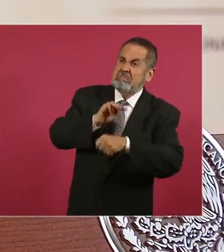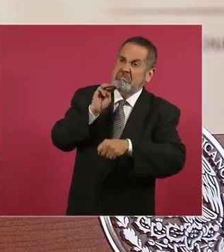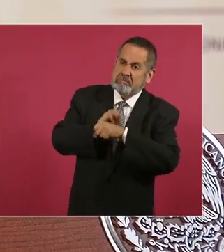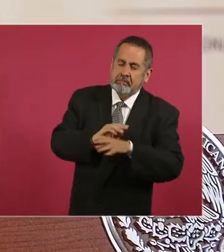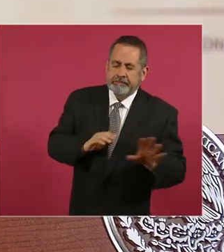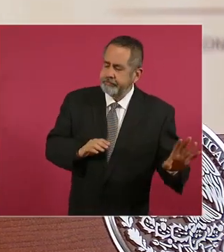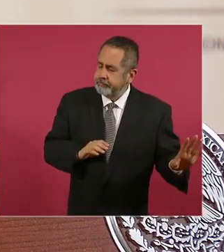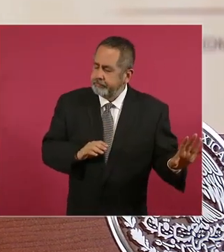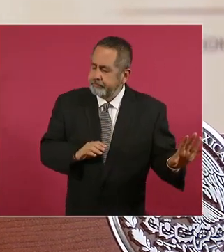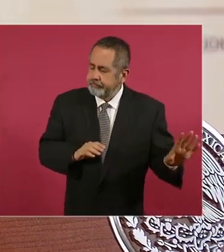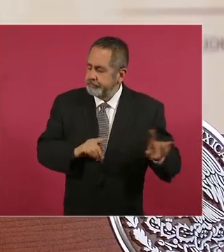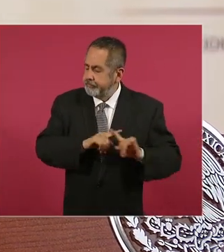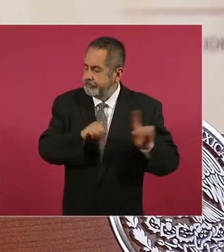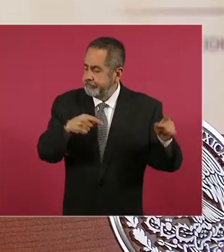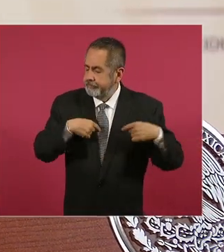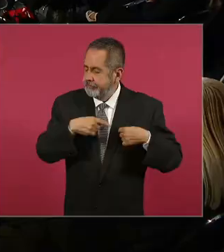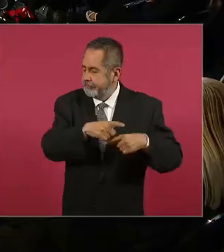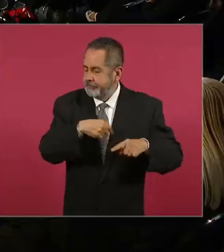iguales.